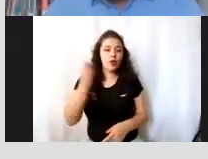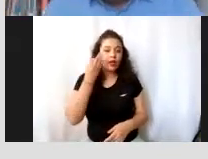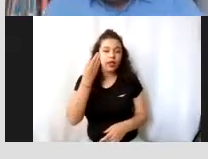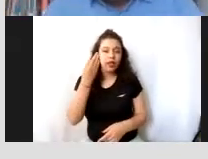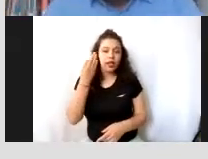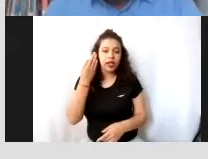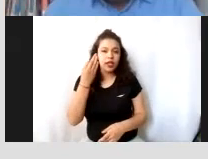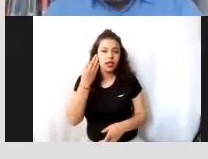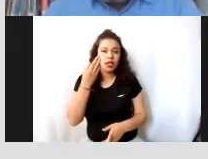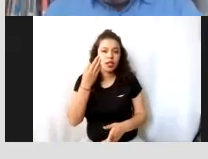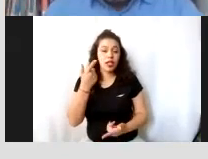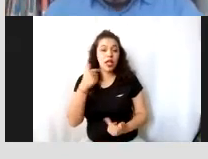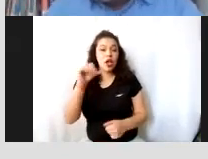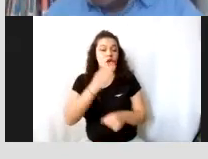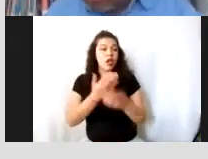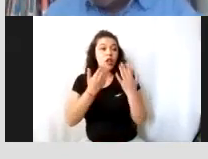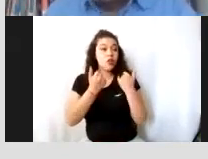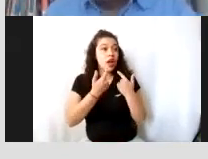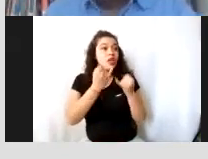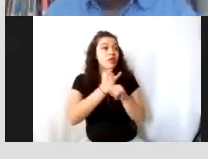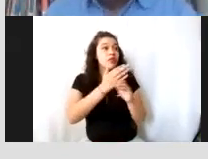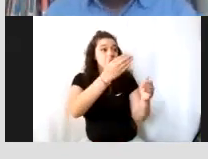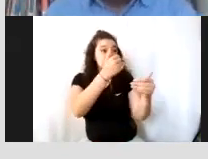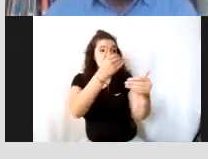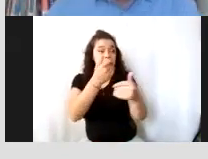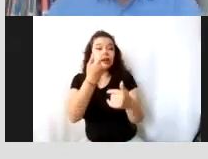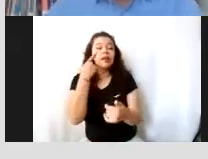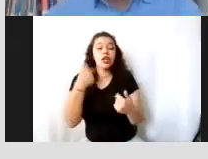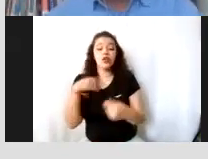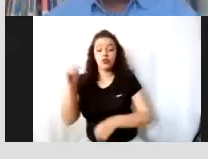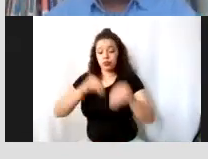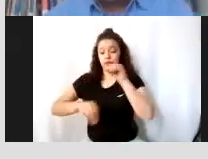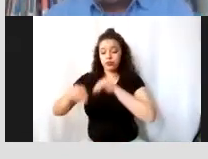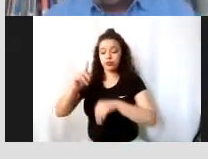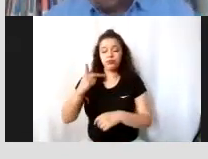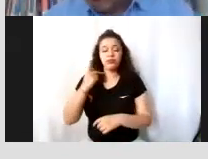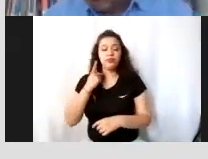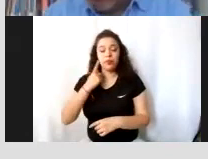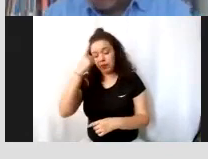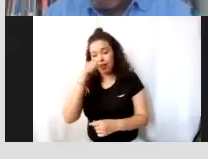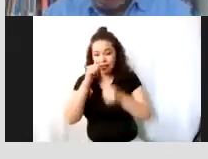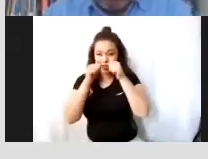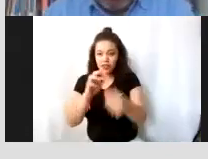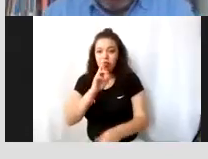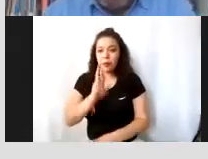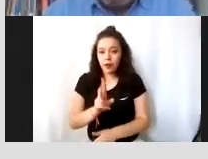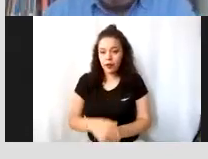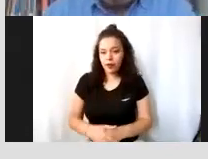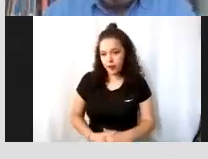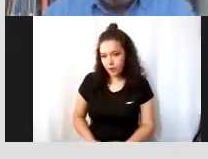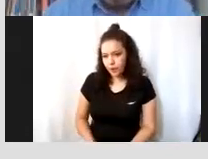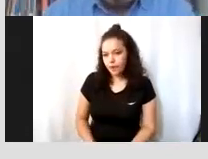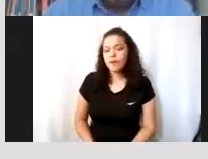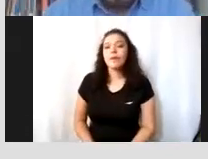este momento y poder afinar sus políticas para dar mejor asistencia a estas personas. Porque